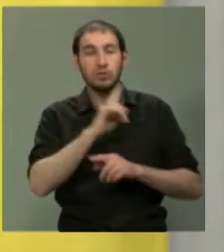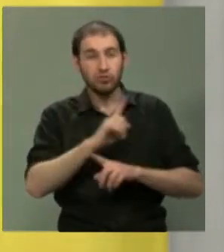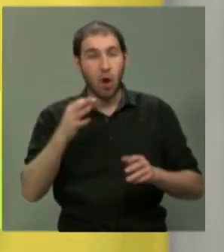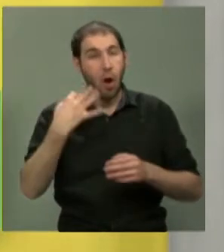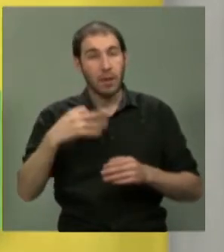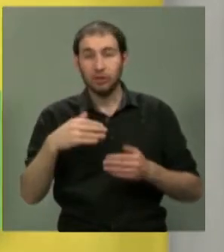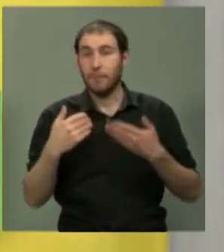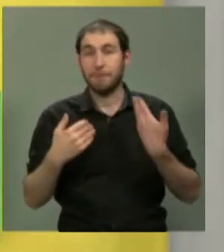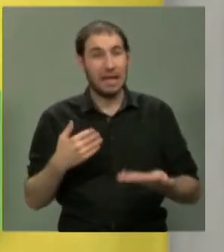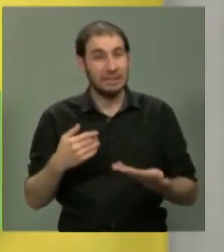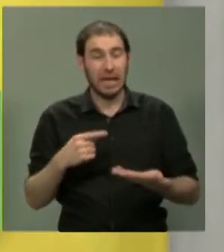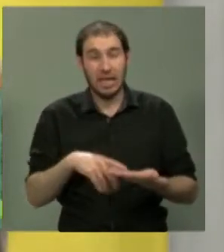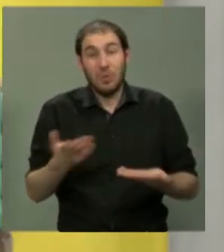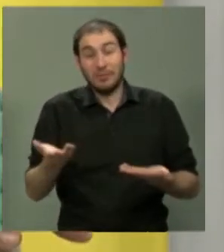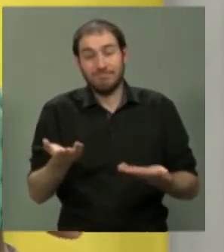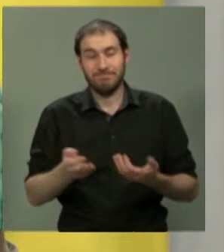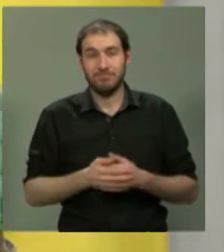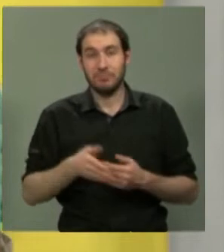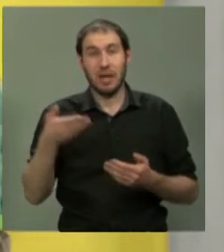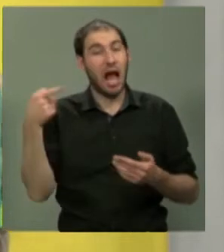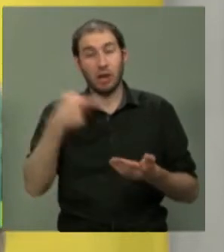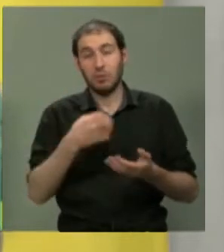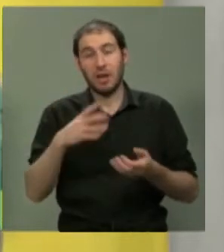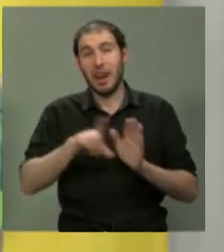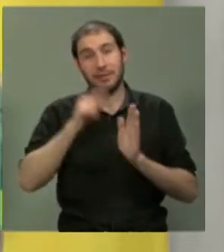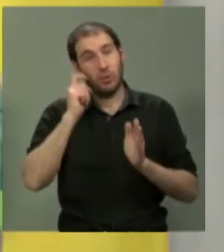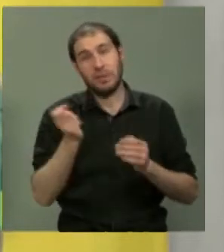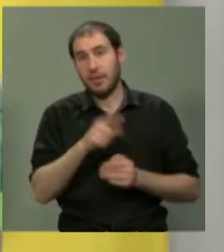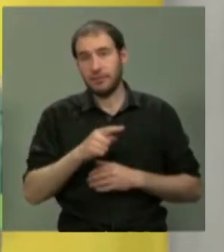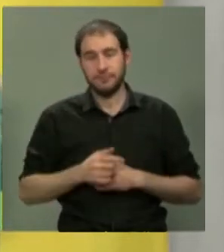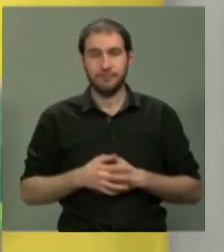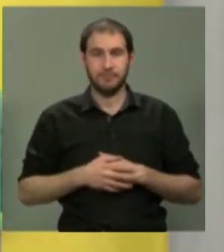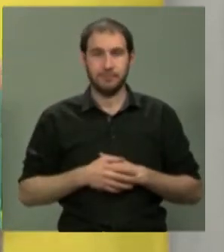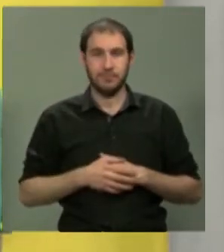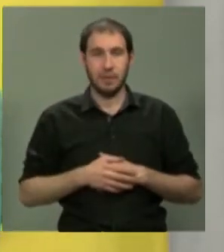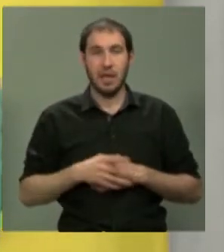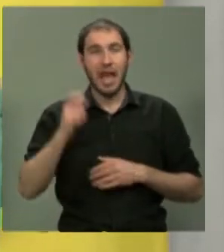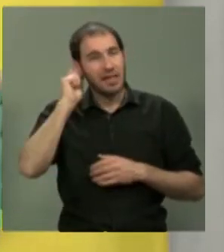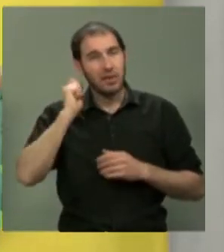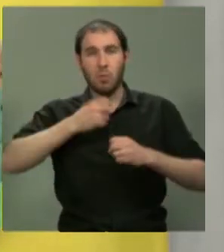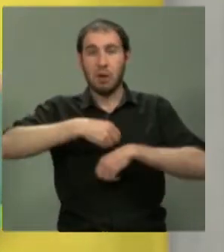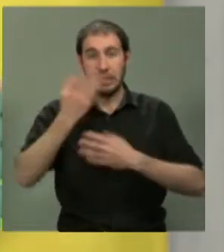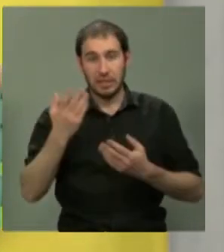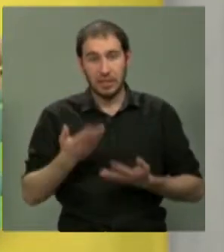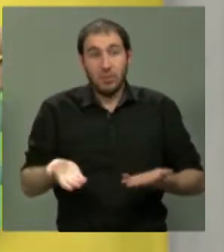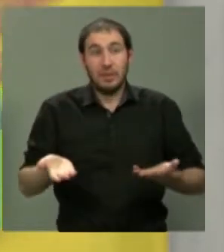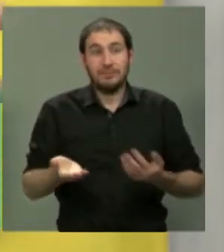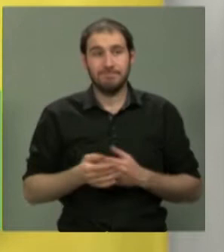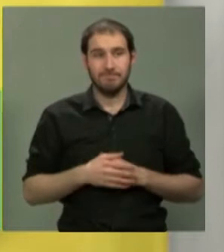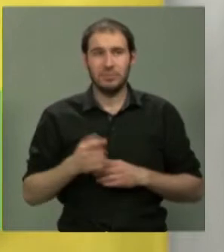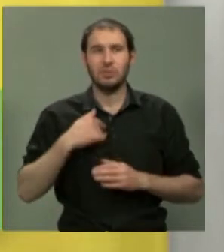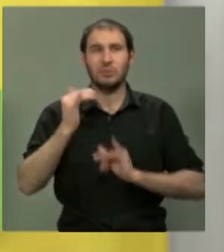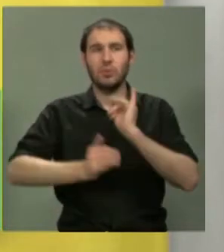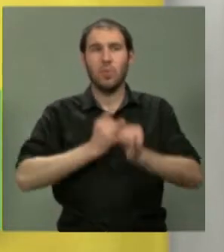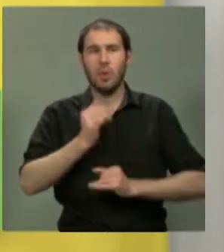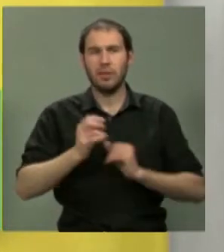obligación básica, y bueno, tiene que ser imputado por el delito que le corresponde. Tenga la edad que tenga, y bueno, una cuestión. Yo siempre